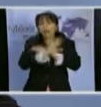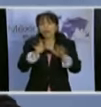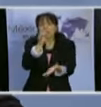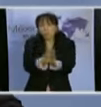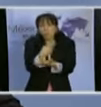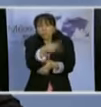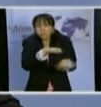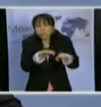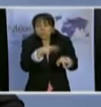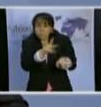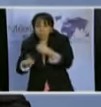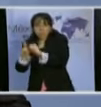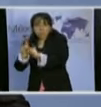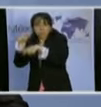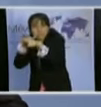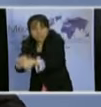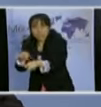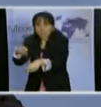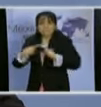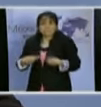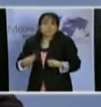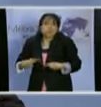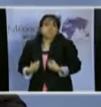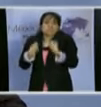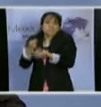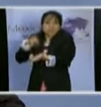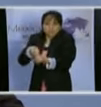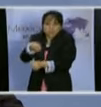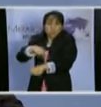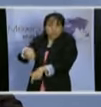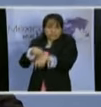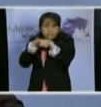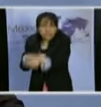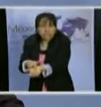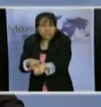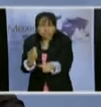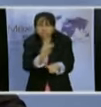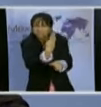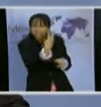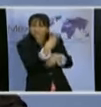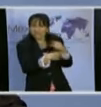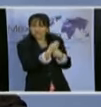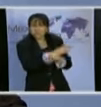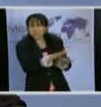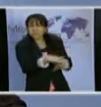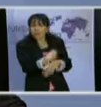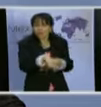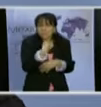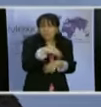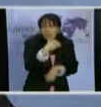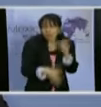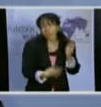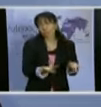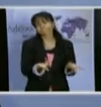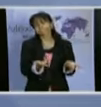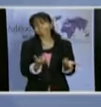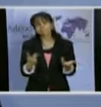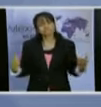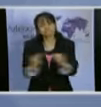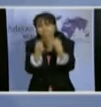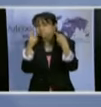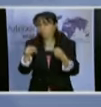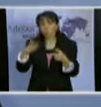ahí y las personas y las comunidades siguen ahí. Entonces nos parece fundamental este punto, que es crítico, por cierto, porque en la agenda global hoy